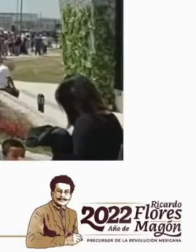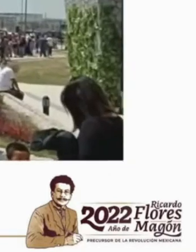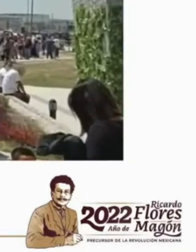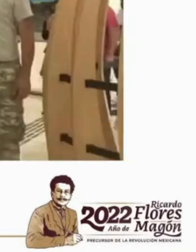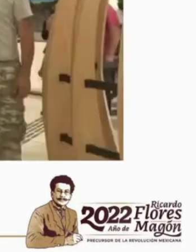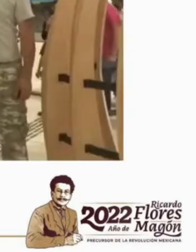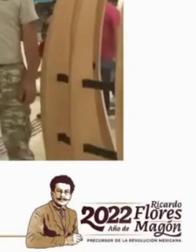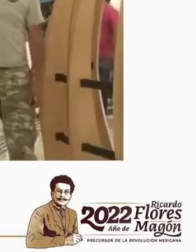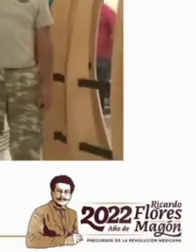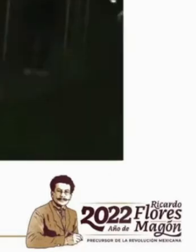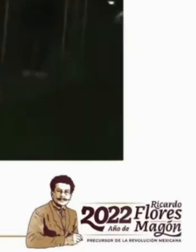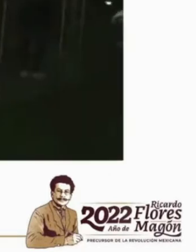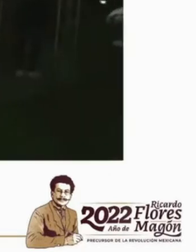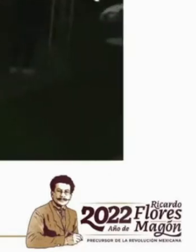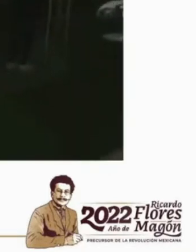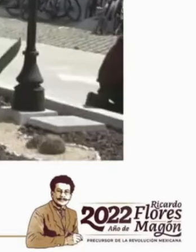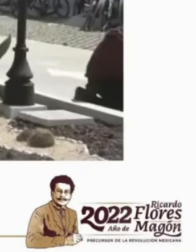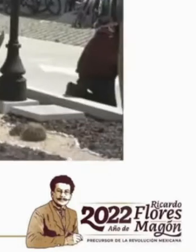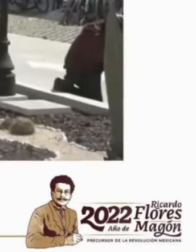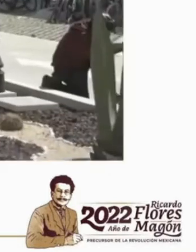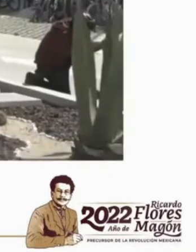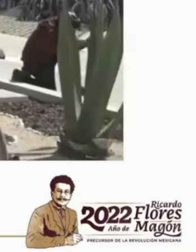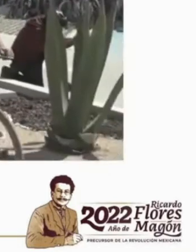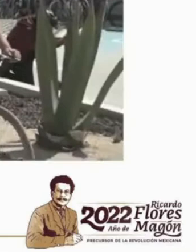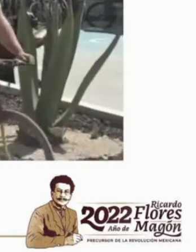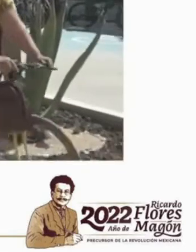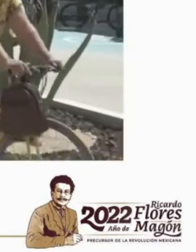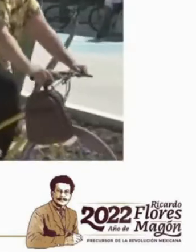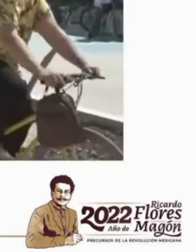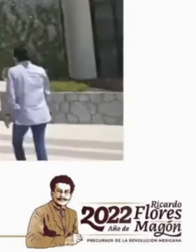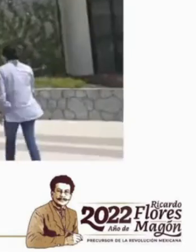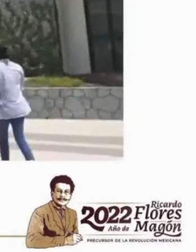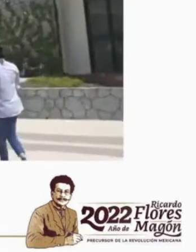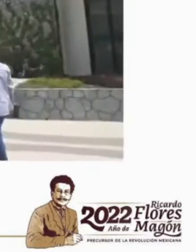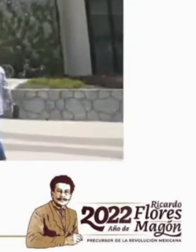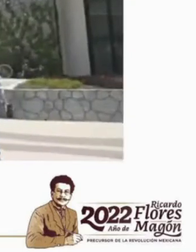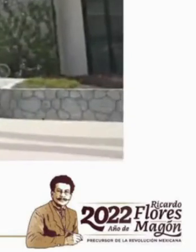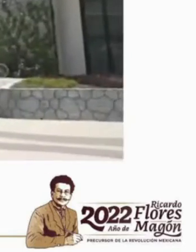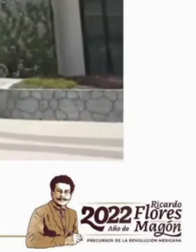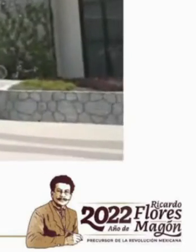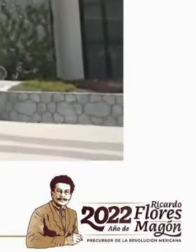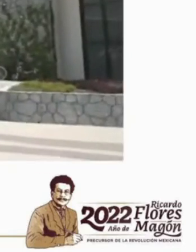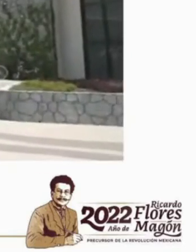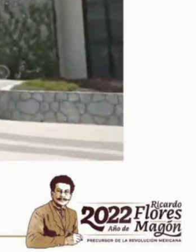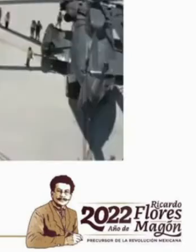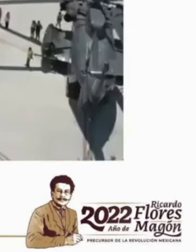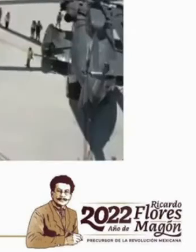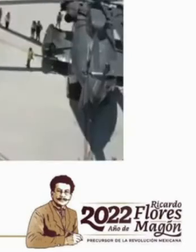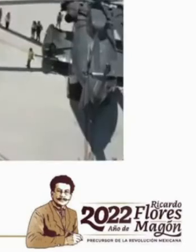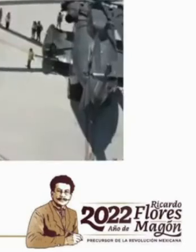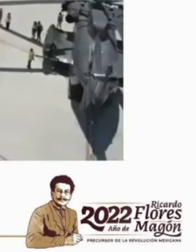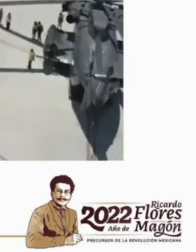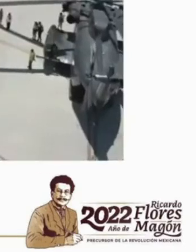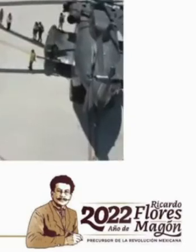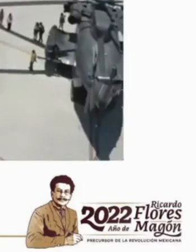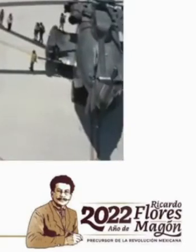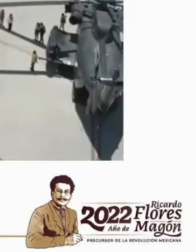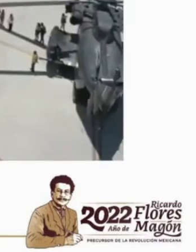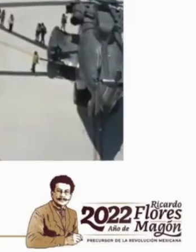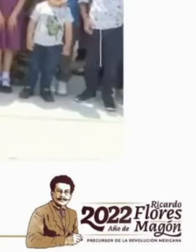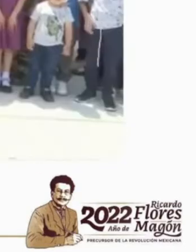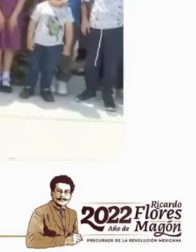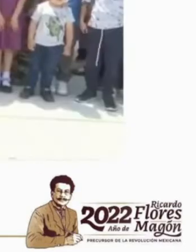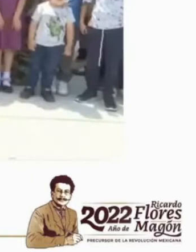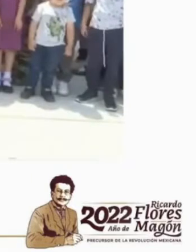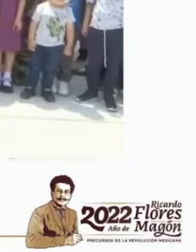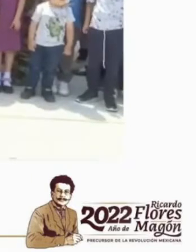452.164 visitantes a la fecha. Estos 3 proyectos son de gran trascendencia cultural y científica en México y América Latina